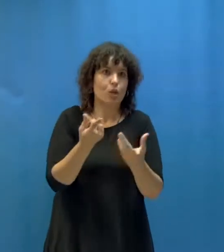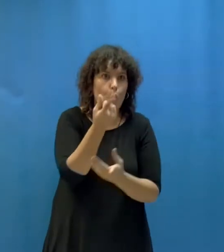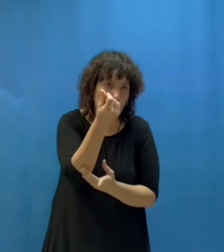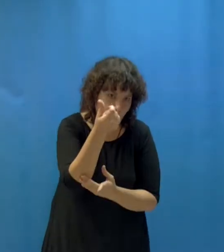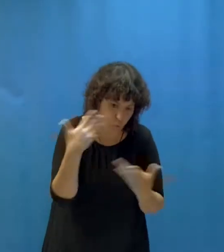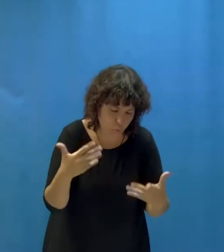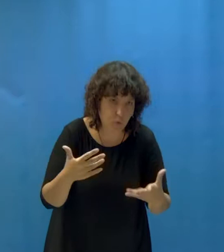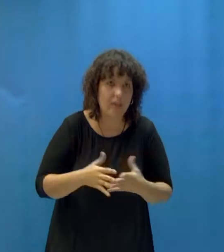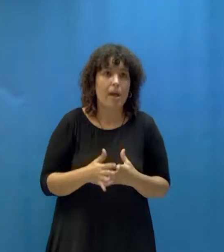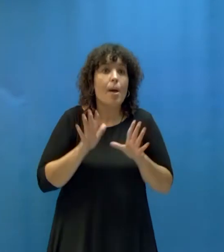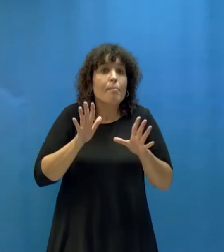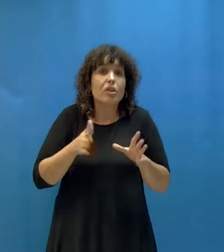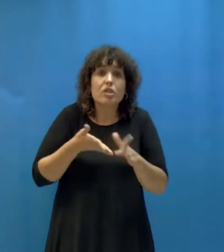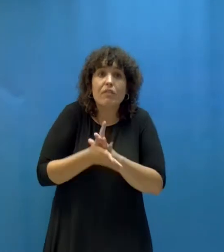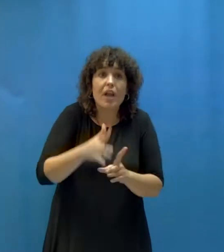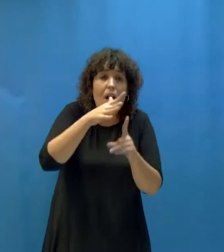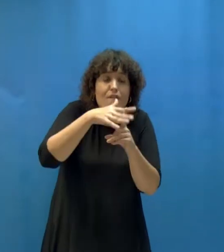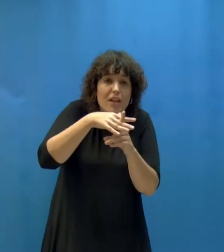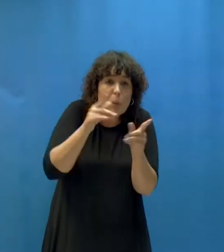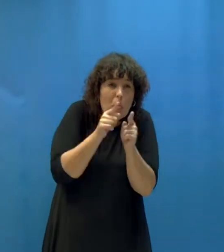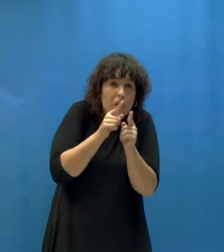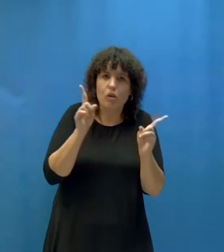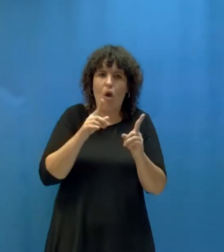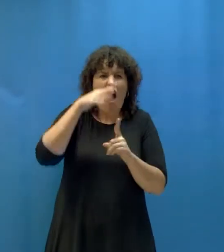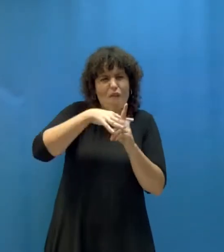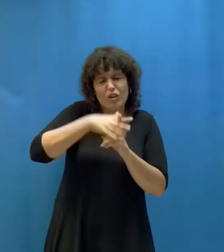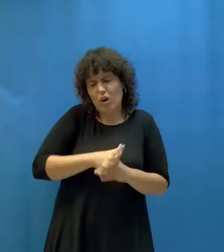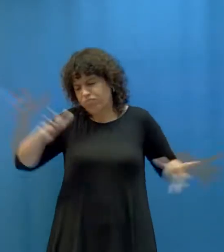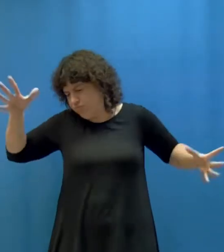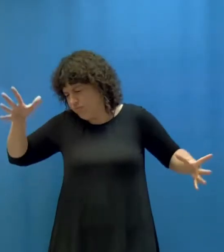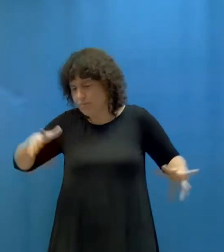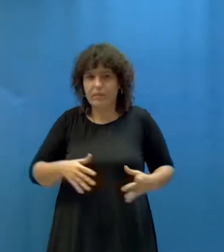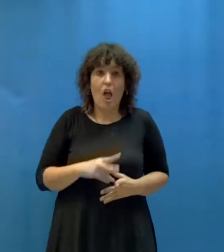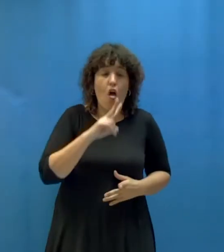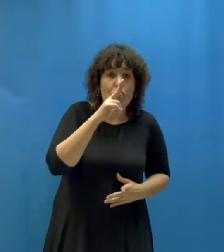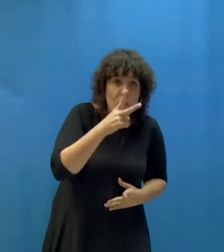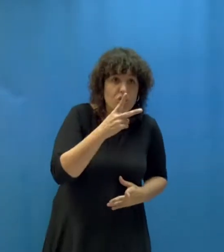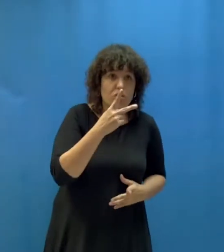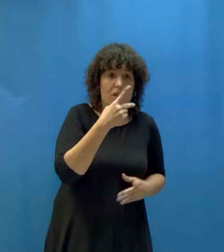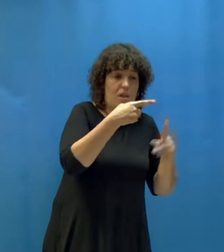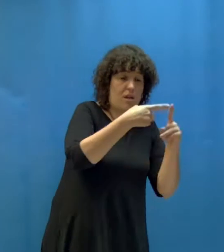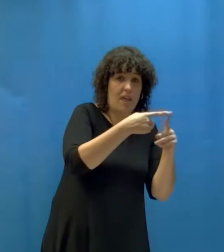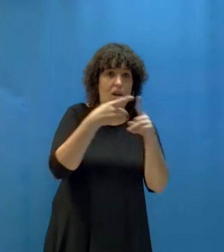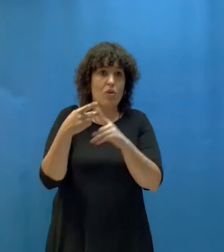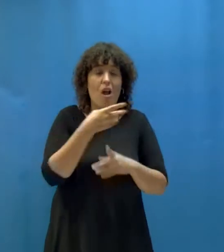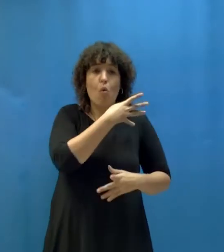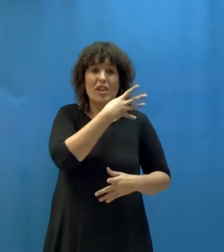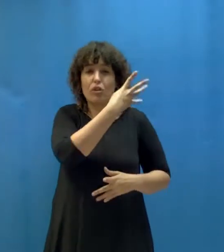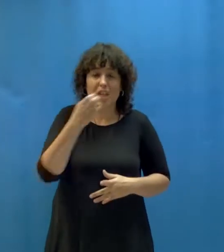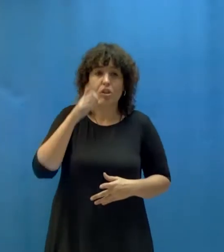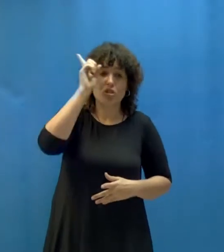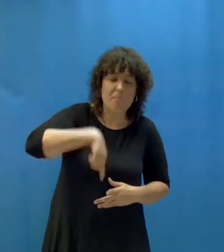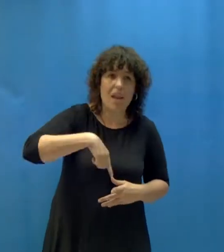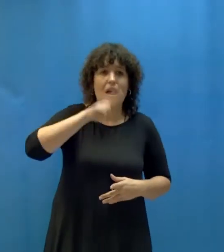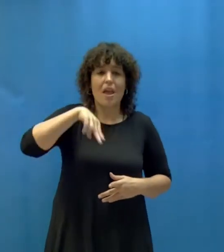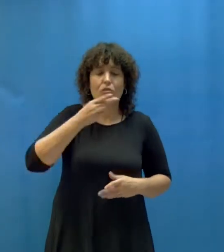señor Simó no son facturas, son facturones. Sin ir más lejos, dos facturas que superan cada una de ellas 400.000 euros hacen que el señor Lorenzo esté